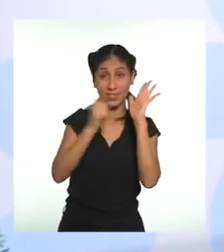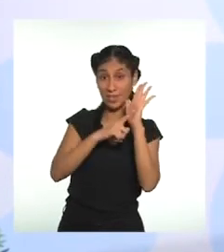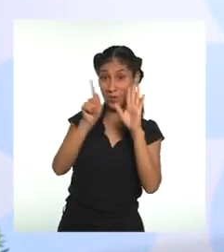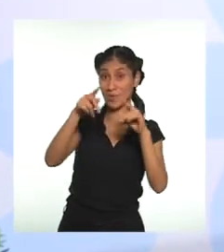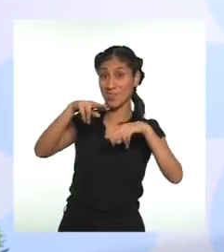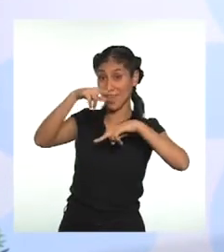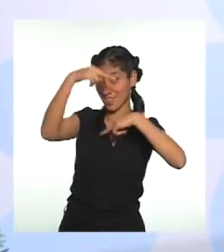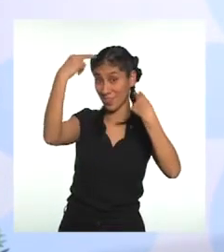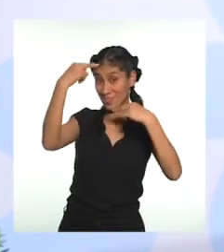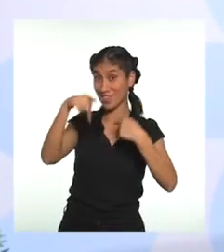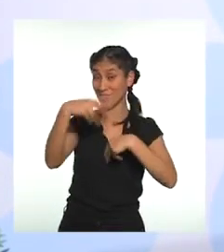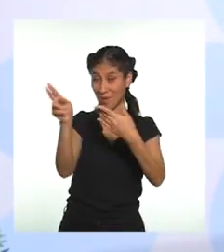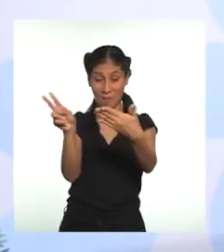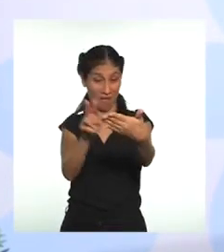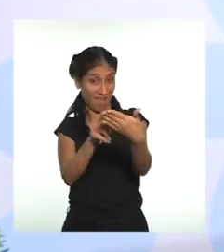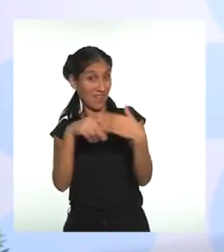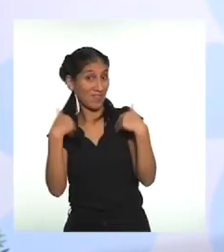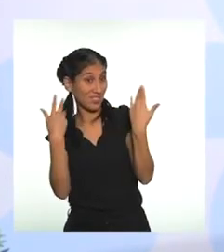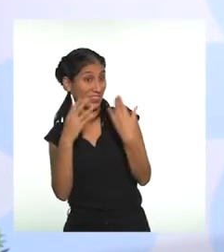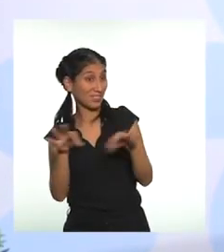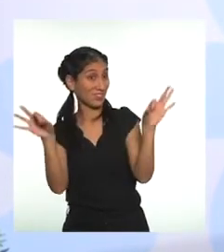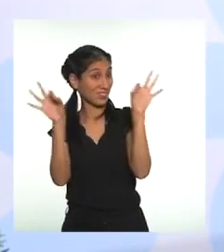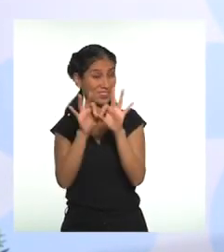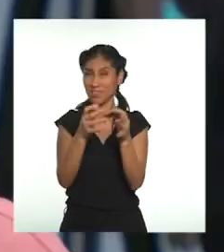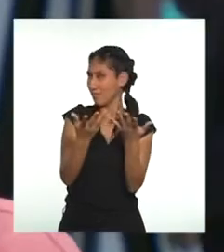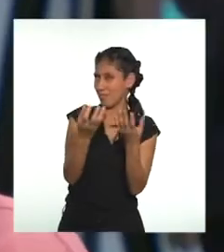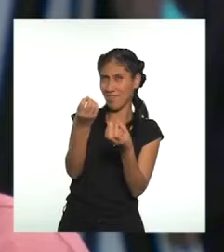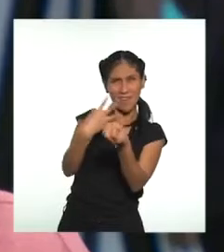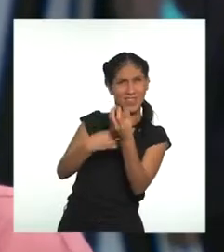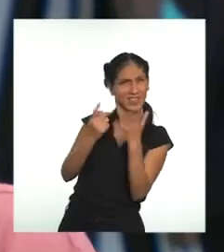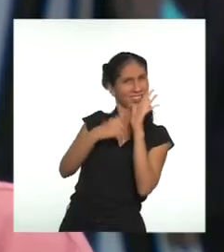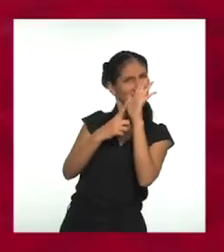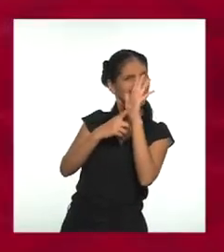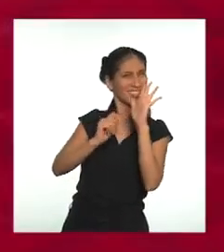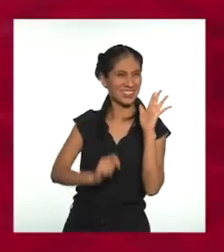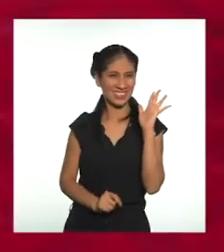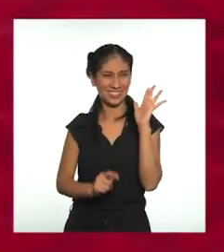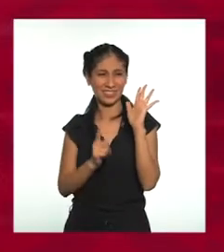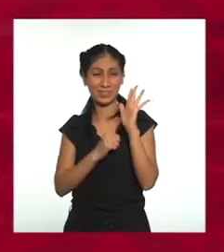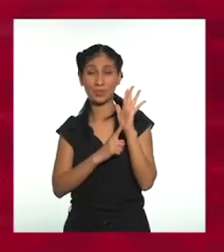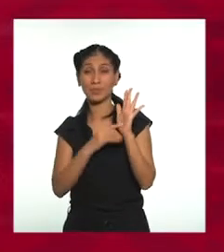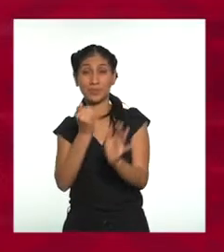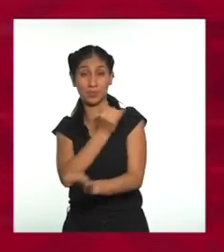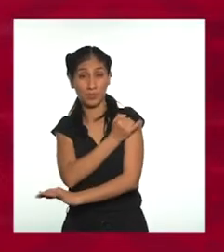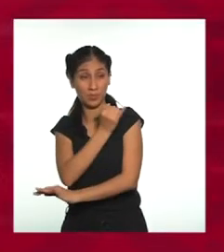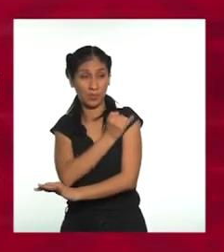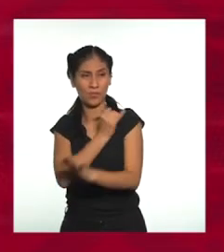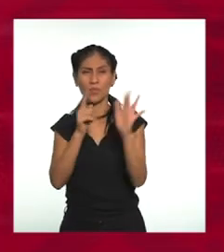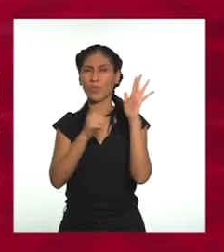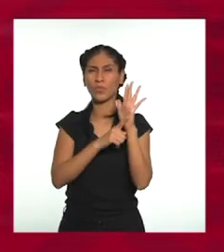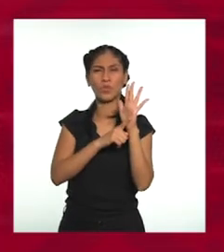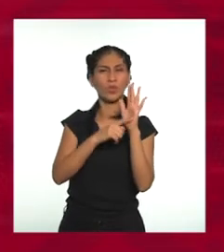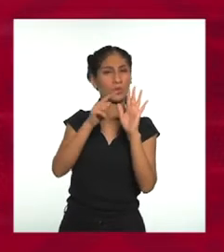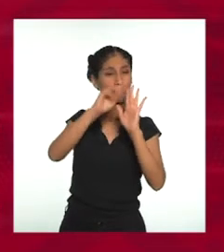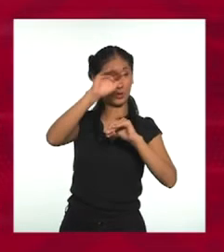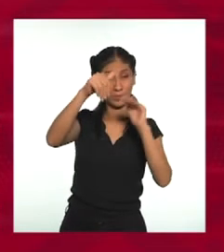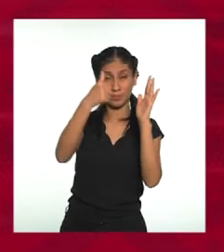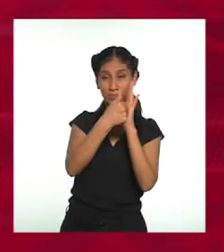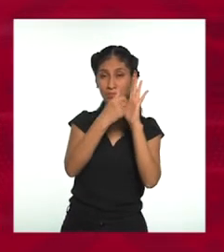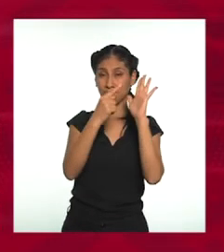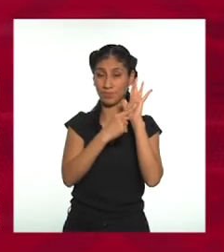tengo una noticia que te puede interesar. A ver, Google, enséñamela. El Instituto Nacional de Defensa